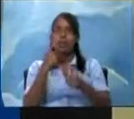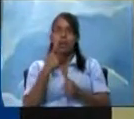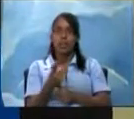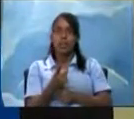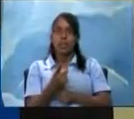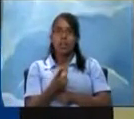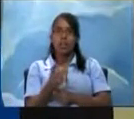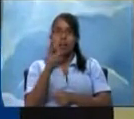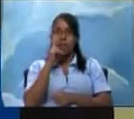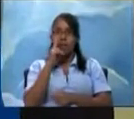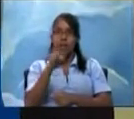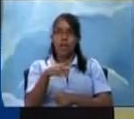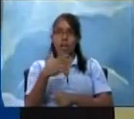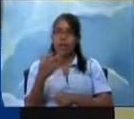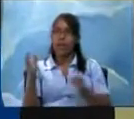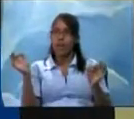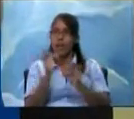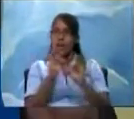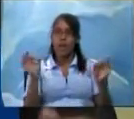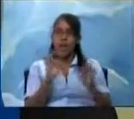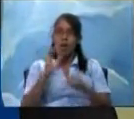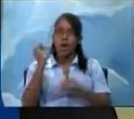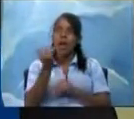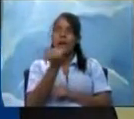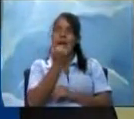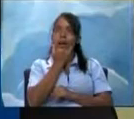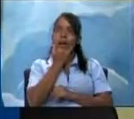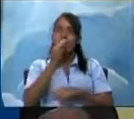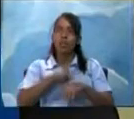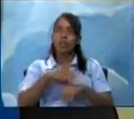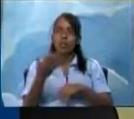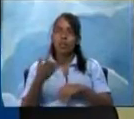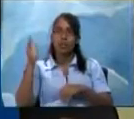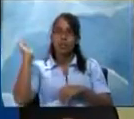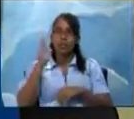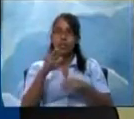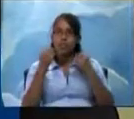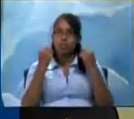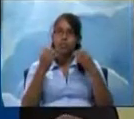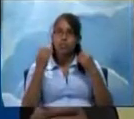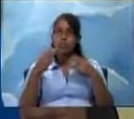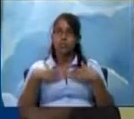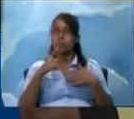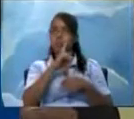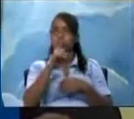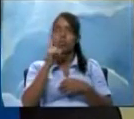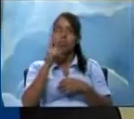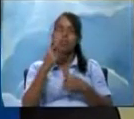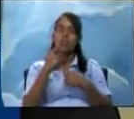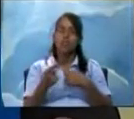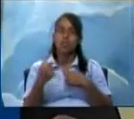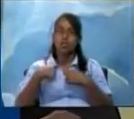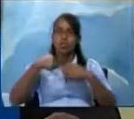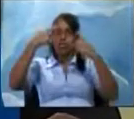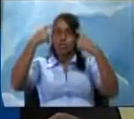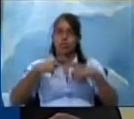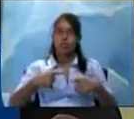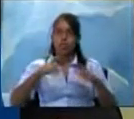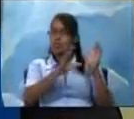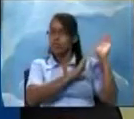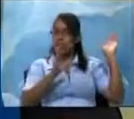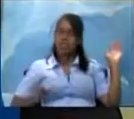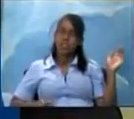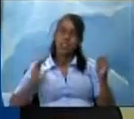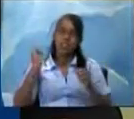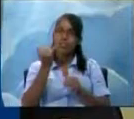decirle, mirad que nadie os engañe, porque vendrán muchos en mi nombre, diciendo, yo soy el Cristo, y engañarán a